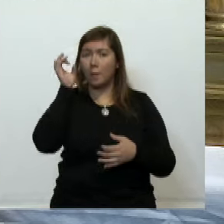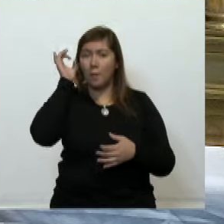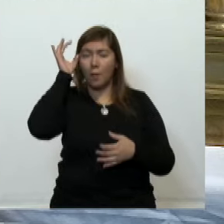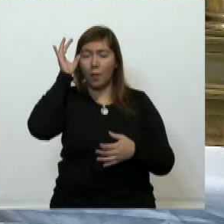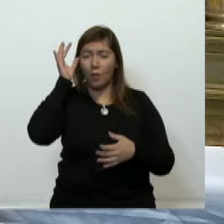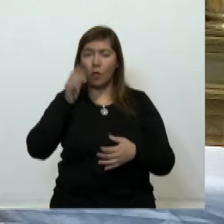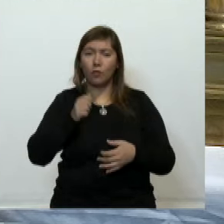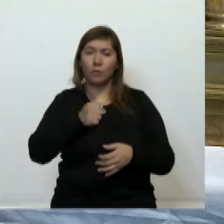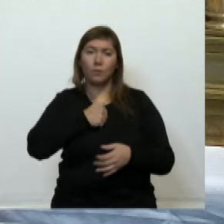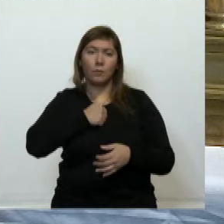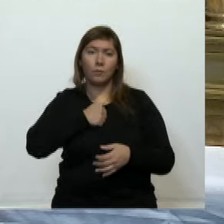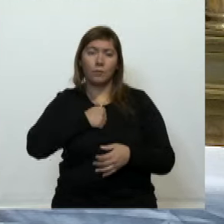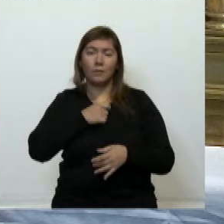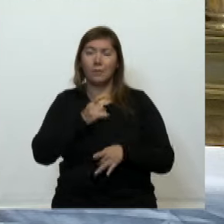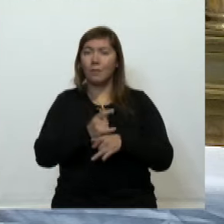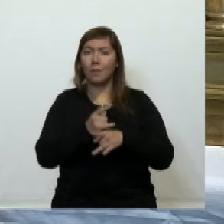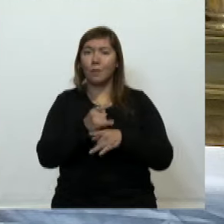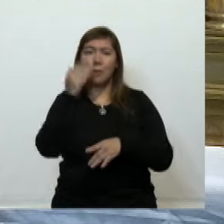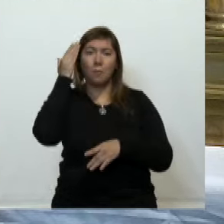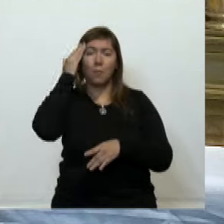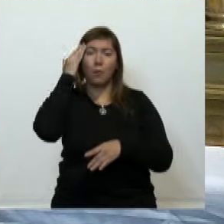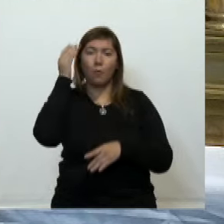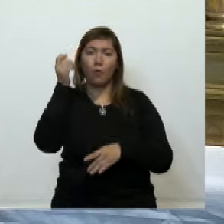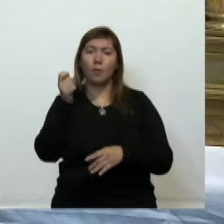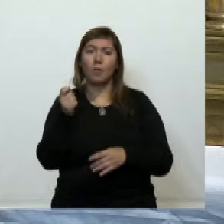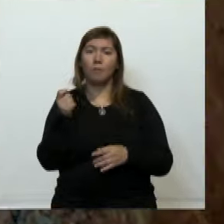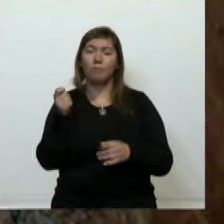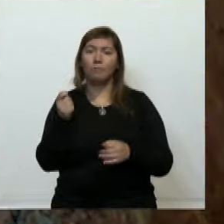en conmemoración mía».